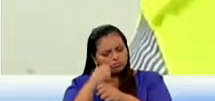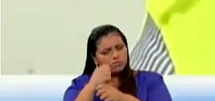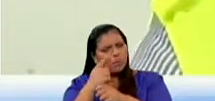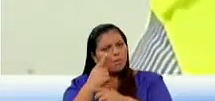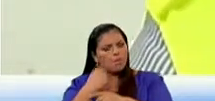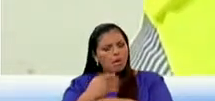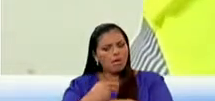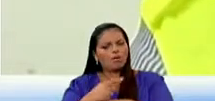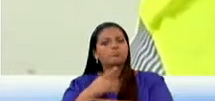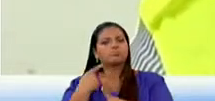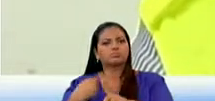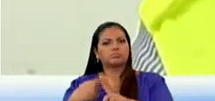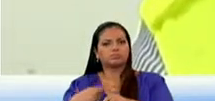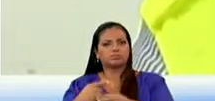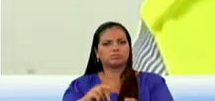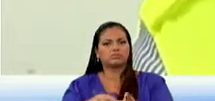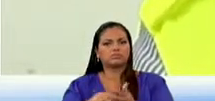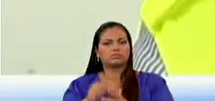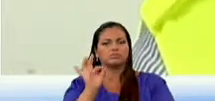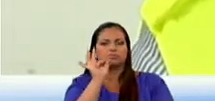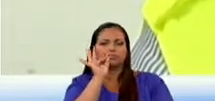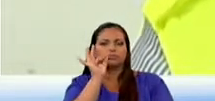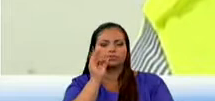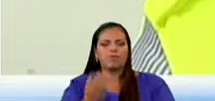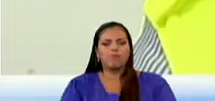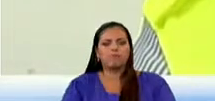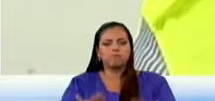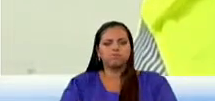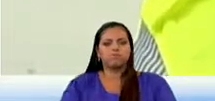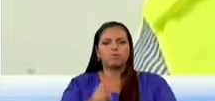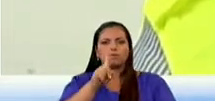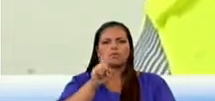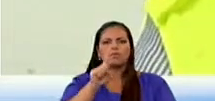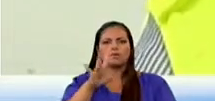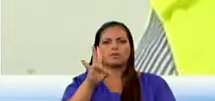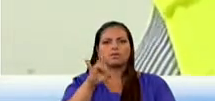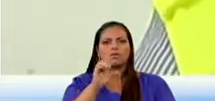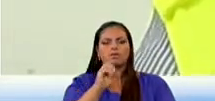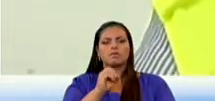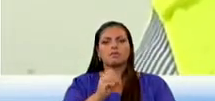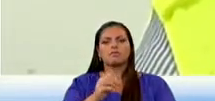para marihuana con un peso de 1.700 gramos de marihuana.